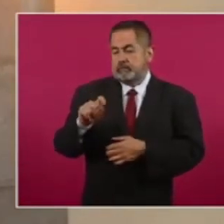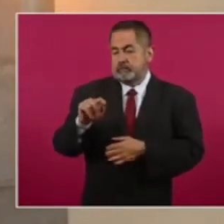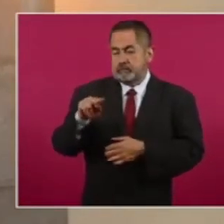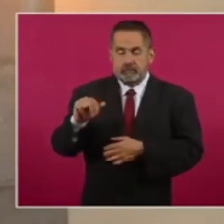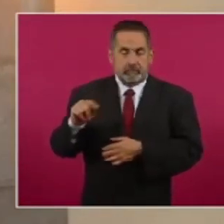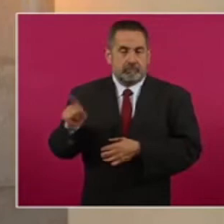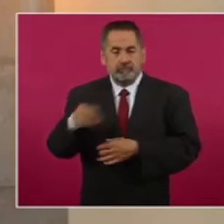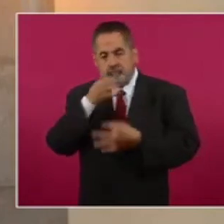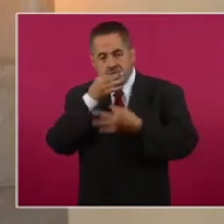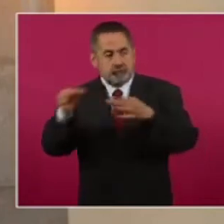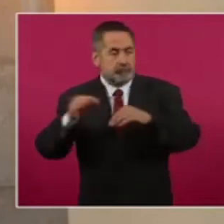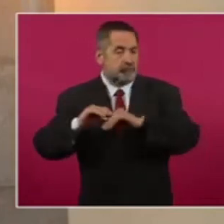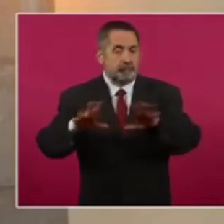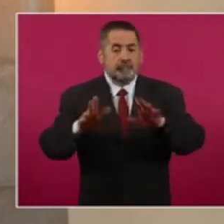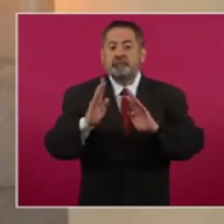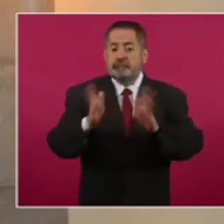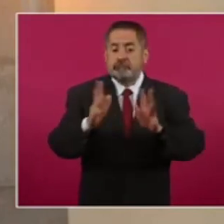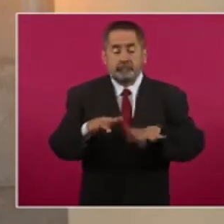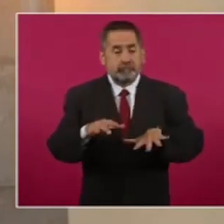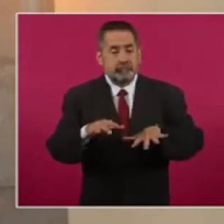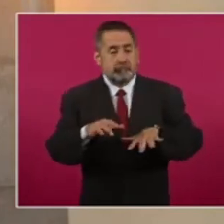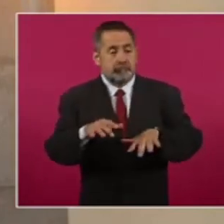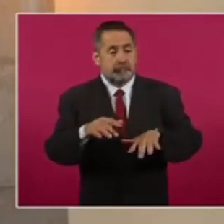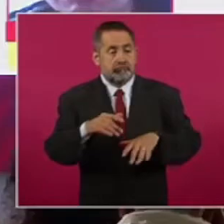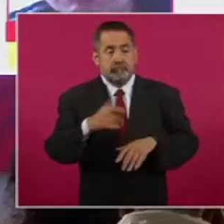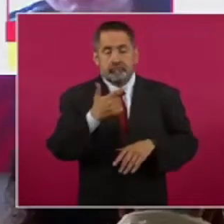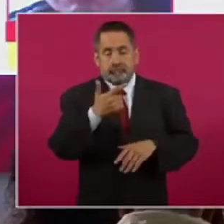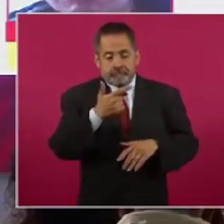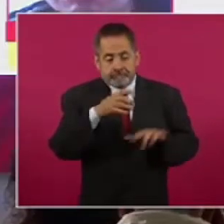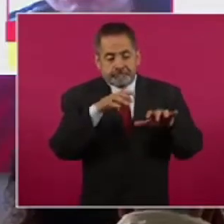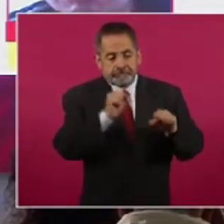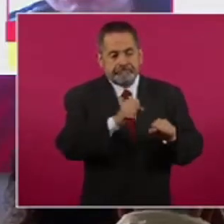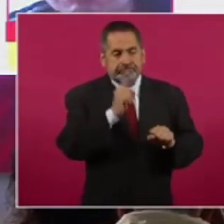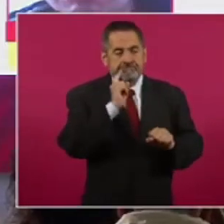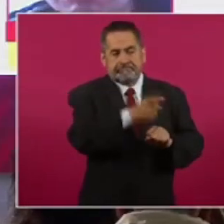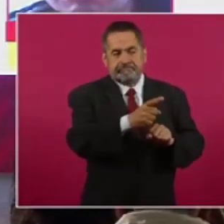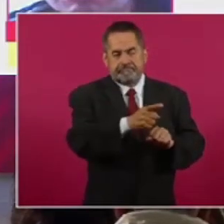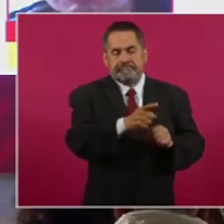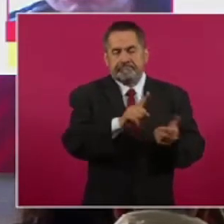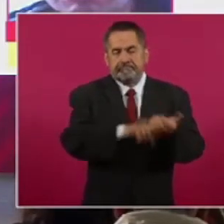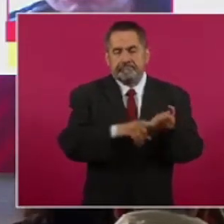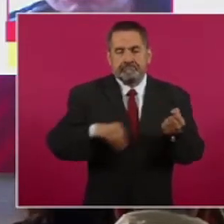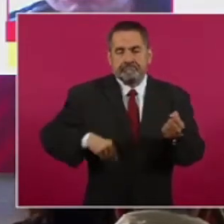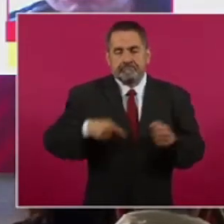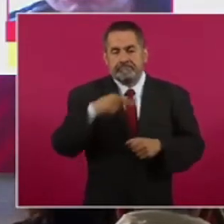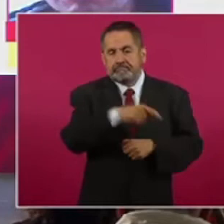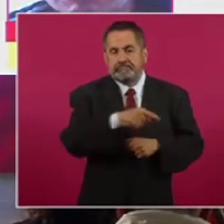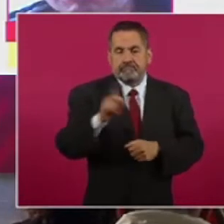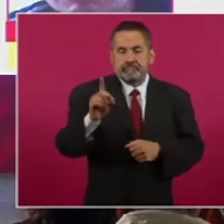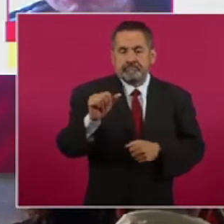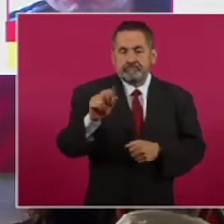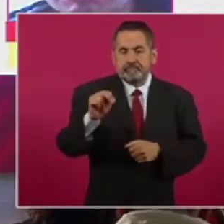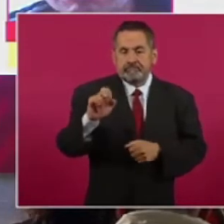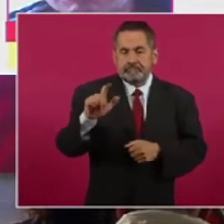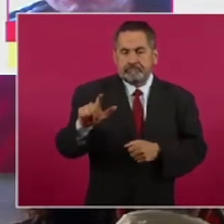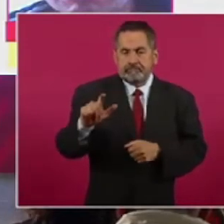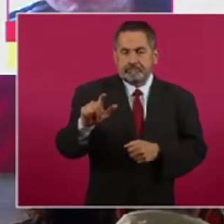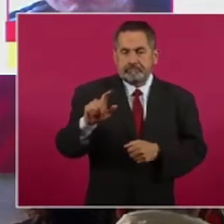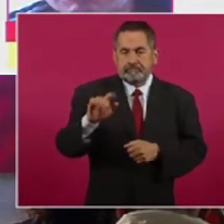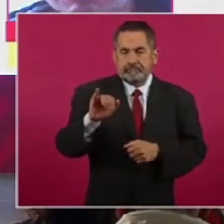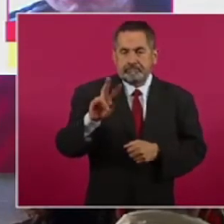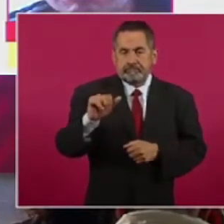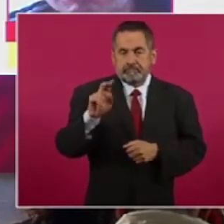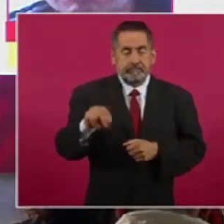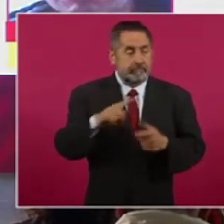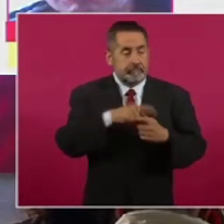da a conocer que se logró una séptima vinculación a proceso contra Daniel Iván N. Él acumula